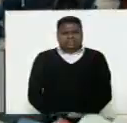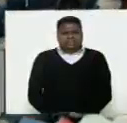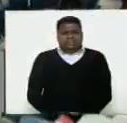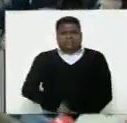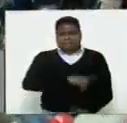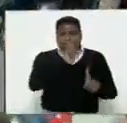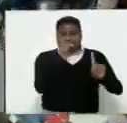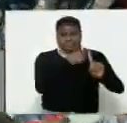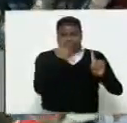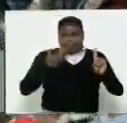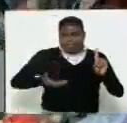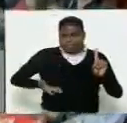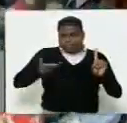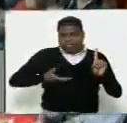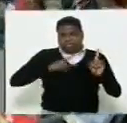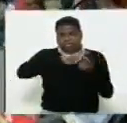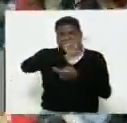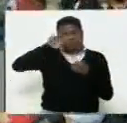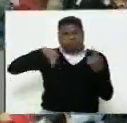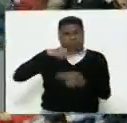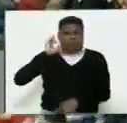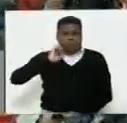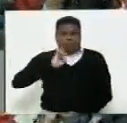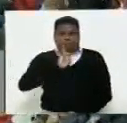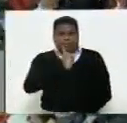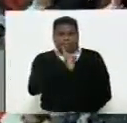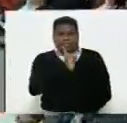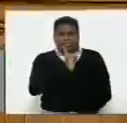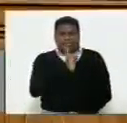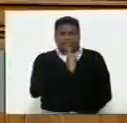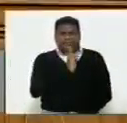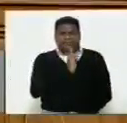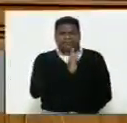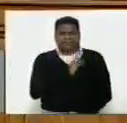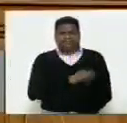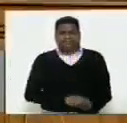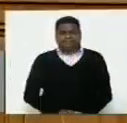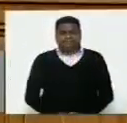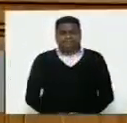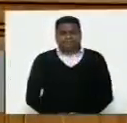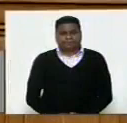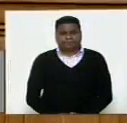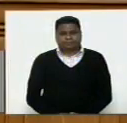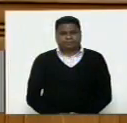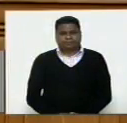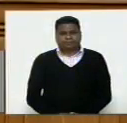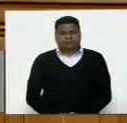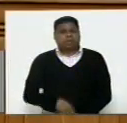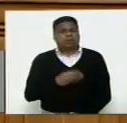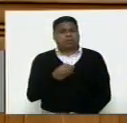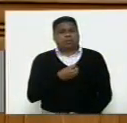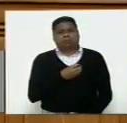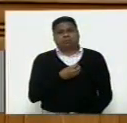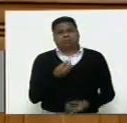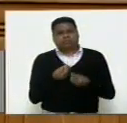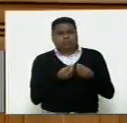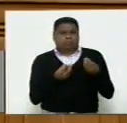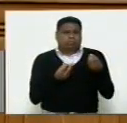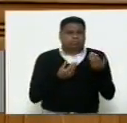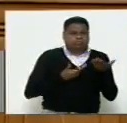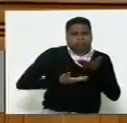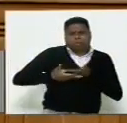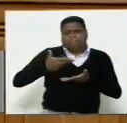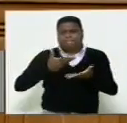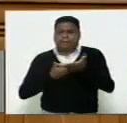importancia para la revolución bolivariana, afianzando además un principio de corresponsabilidad fundamental que es